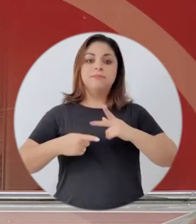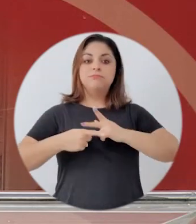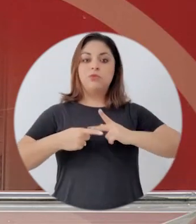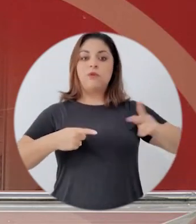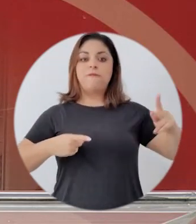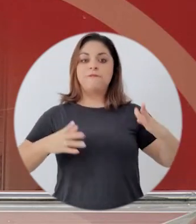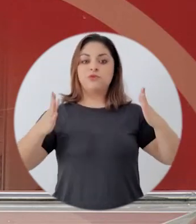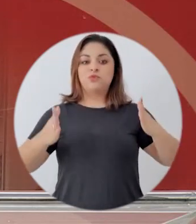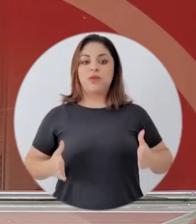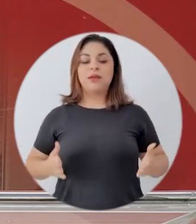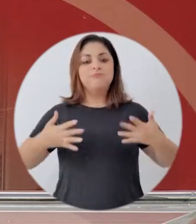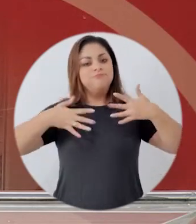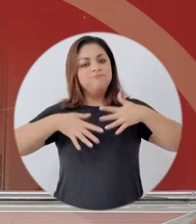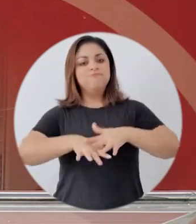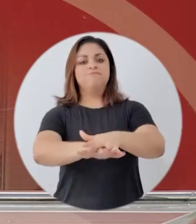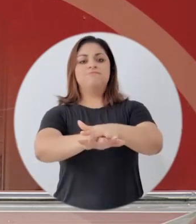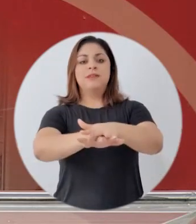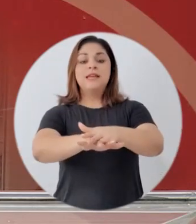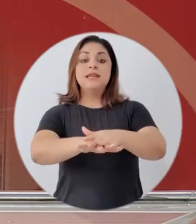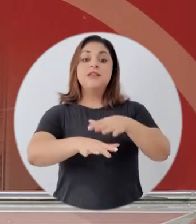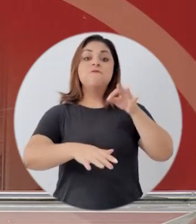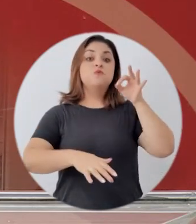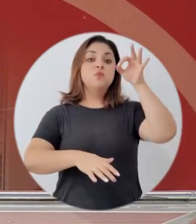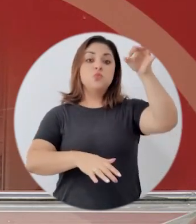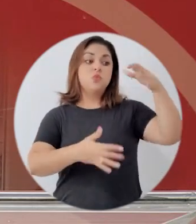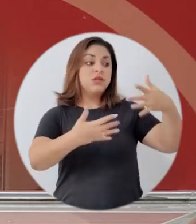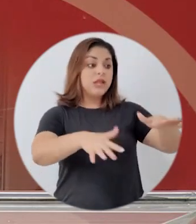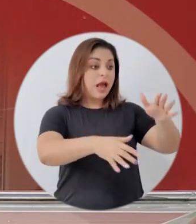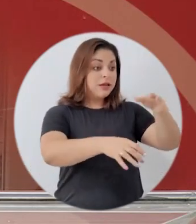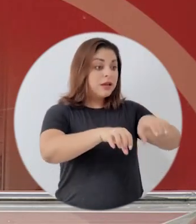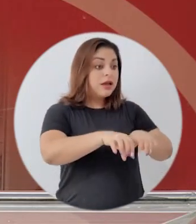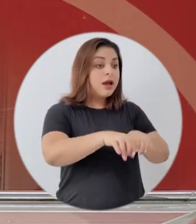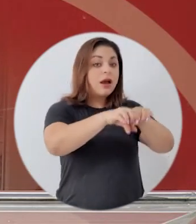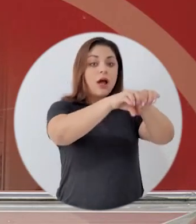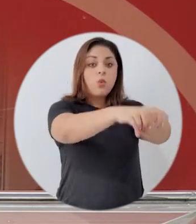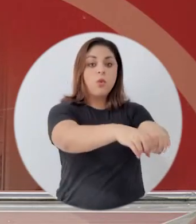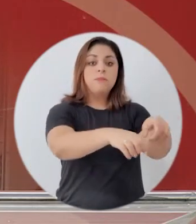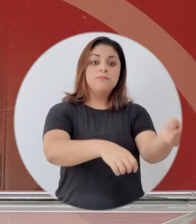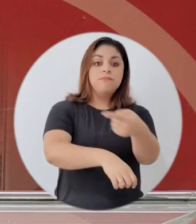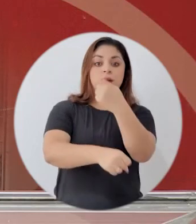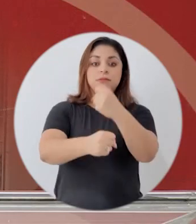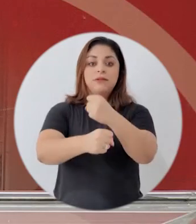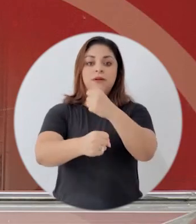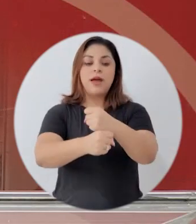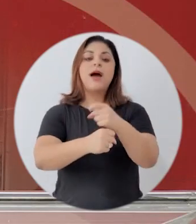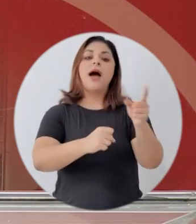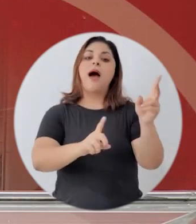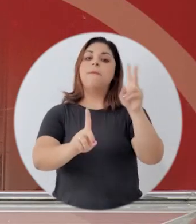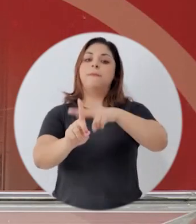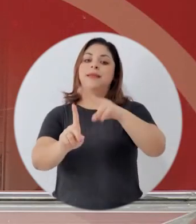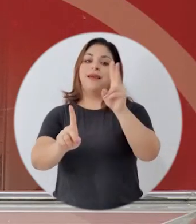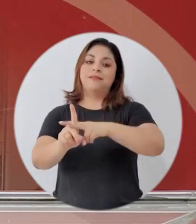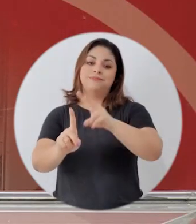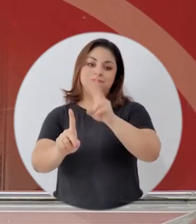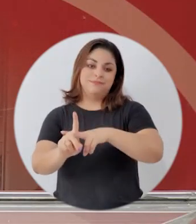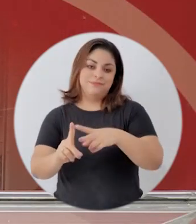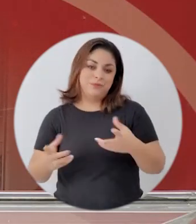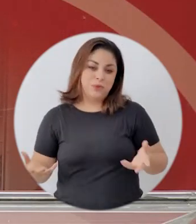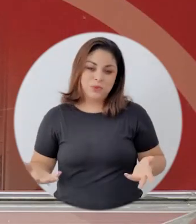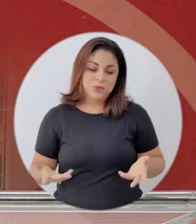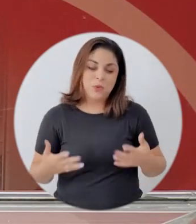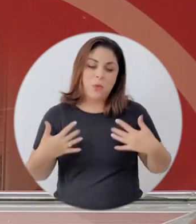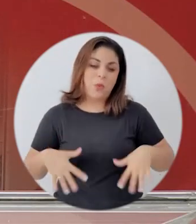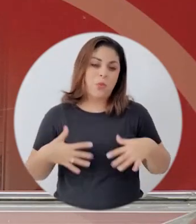convierten en profesionales más integrales y van a sus empresas el día de mañana ya como profesionales graduados a implementar este tipo de temas.